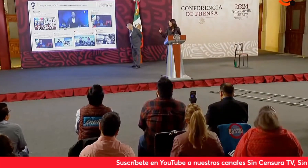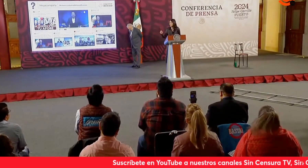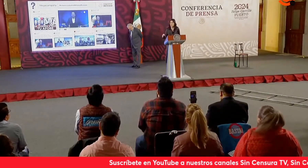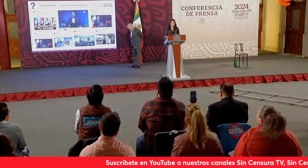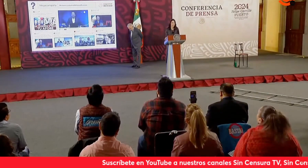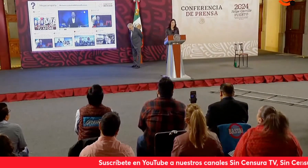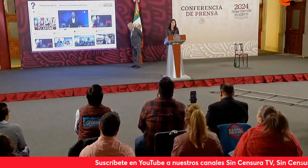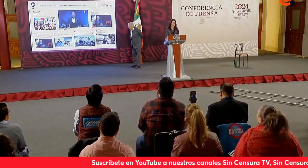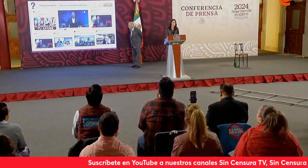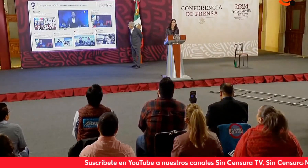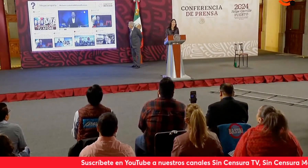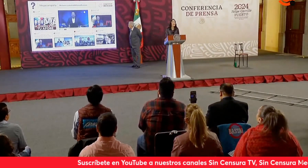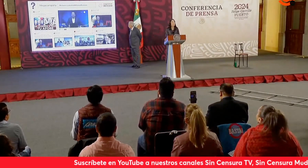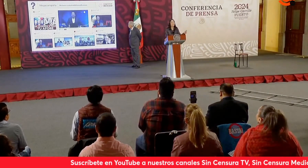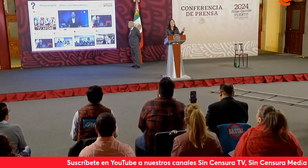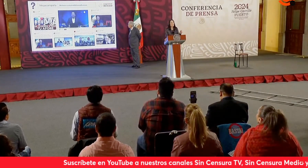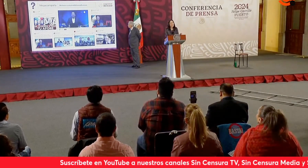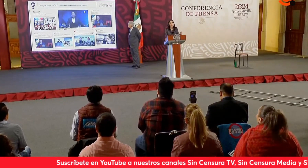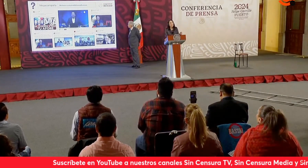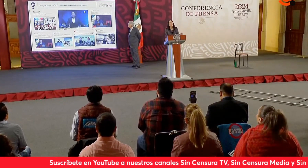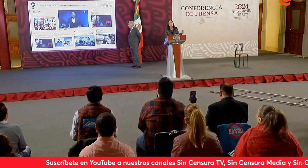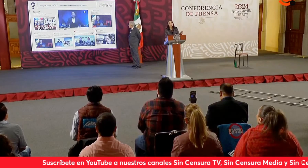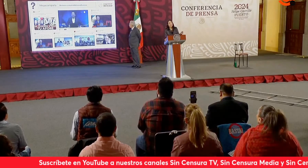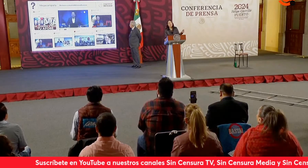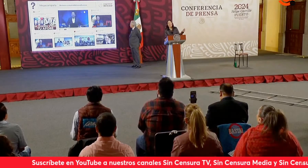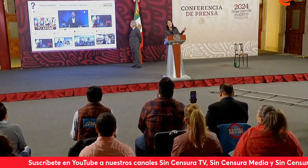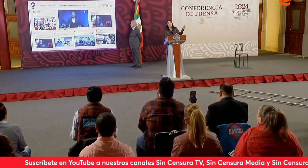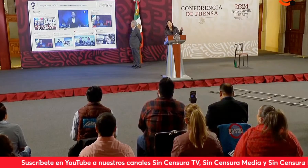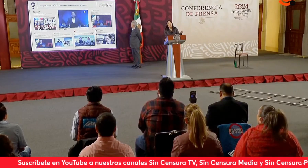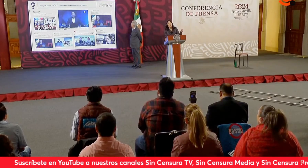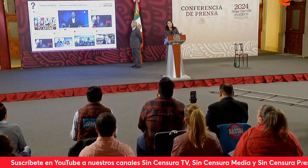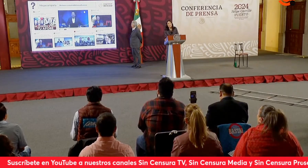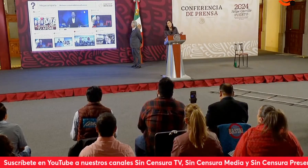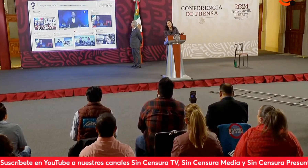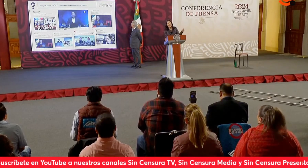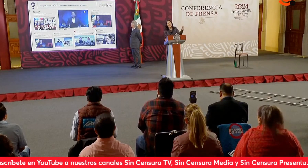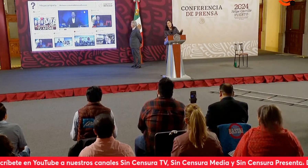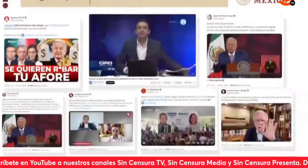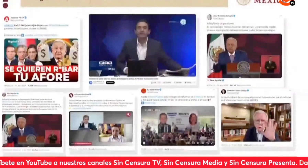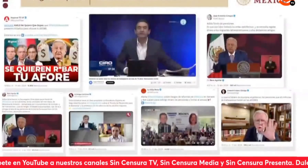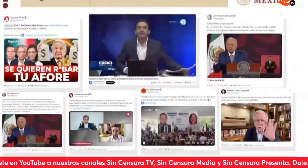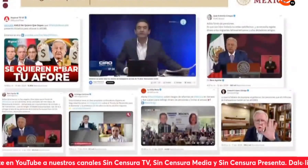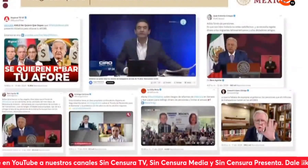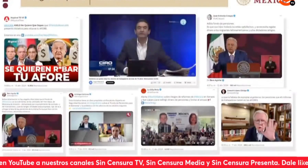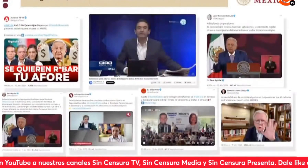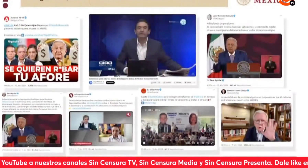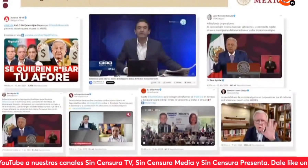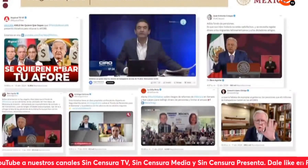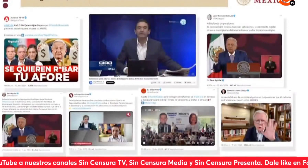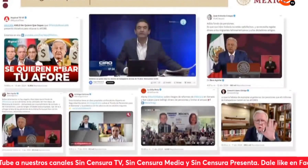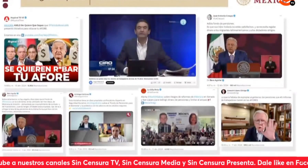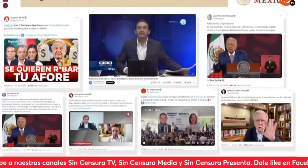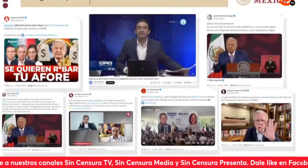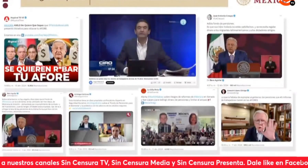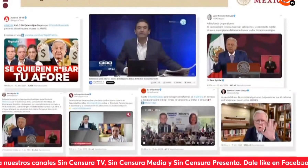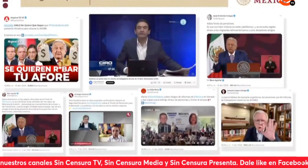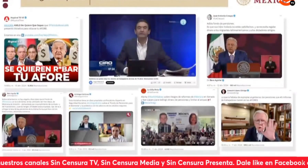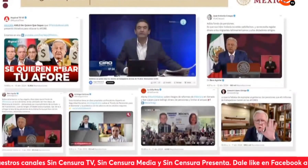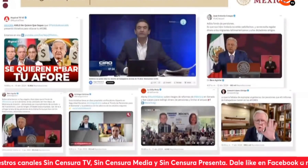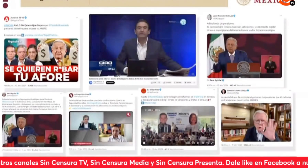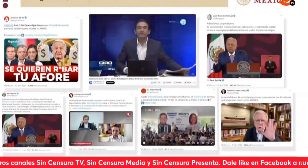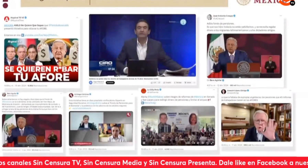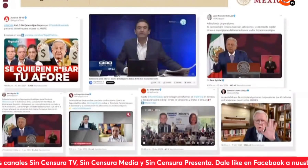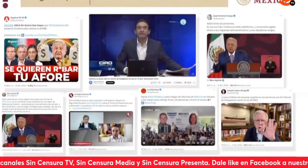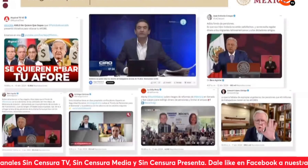cada vez que se le ocurre, ¿verdad? Pero también uno de los que lanzó primero esta campaña en redes sociales fue José Antonio